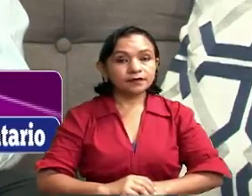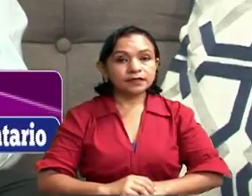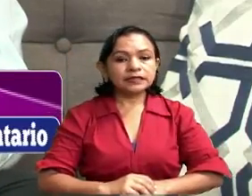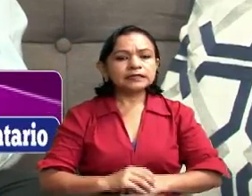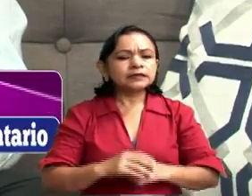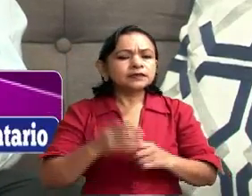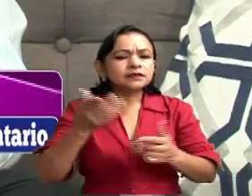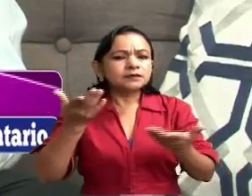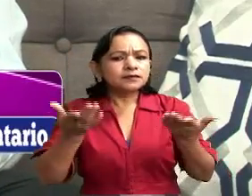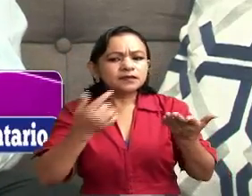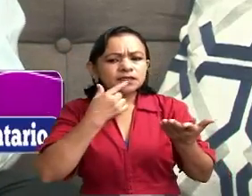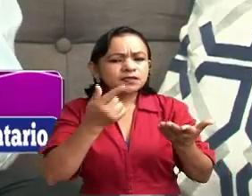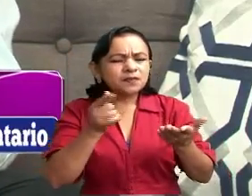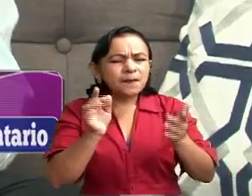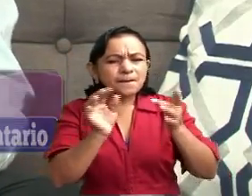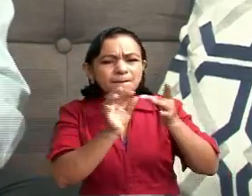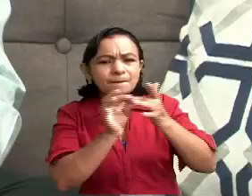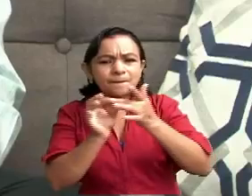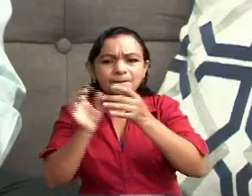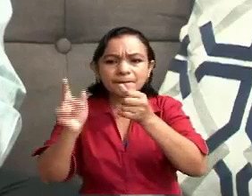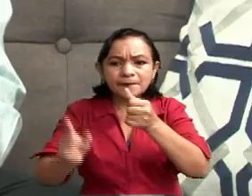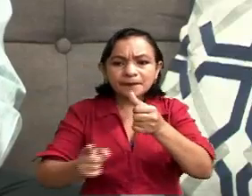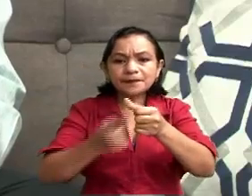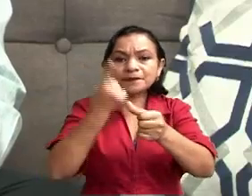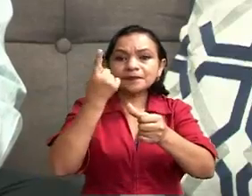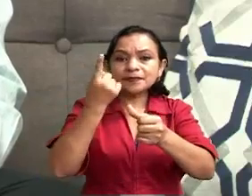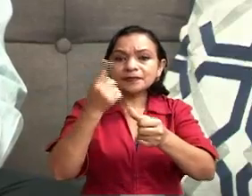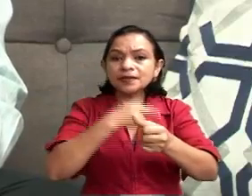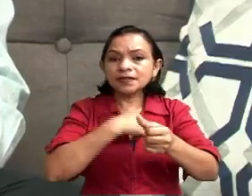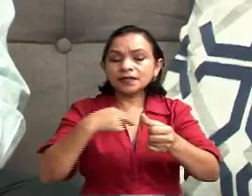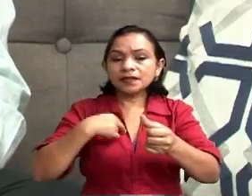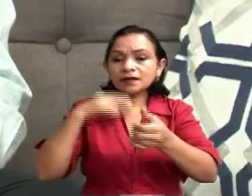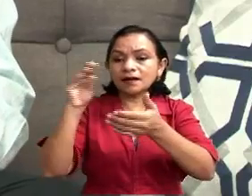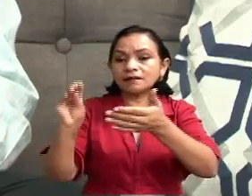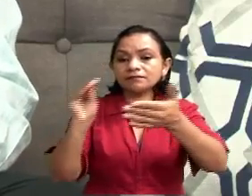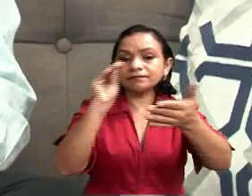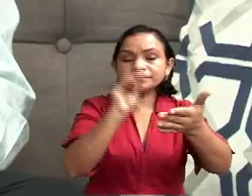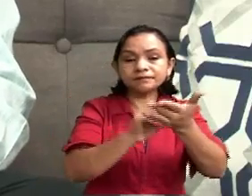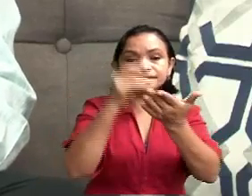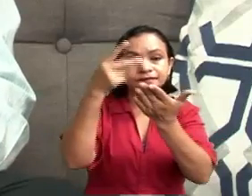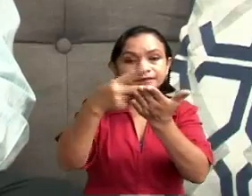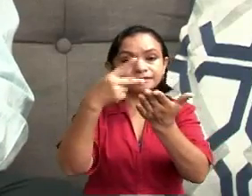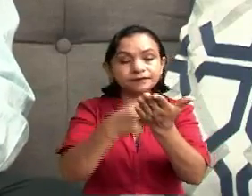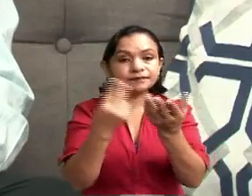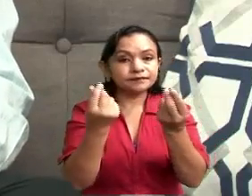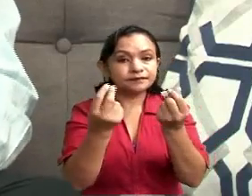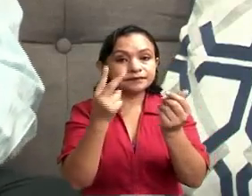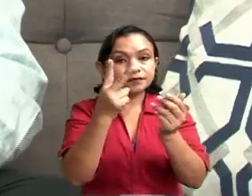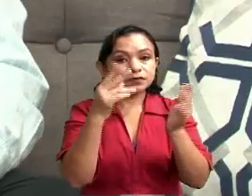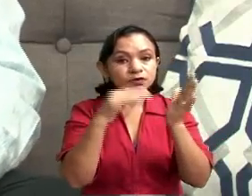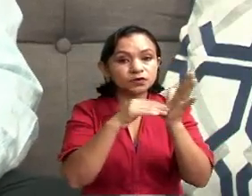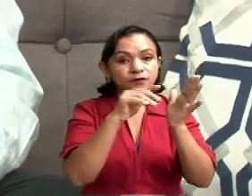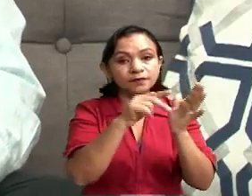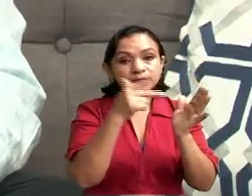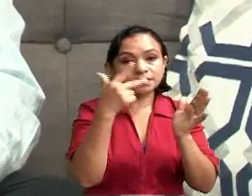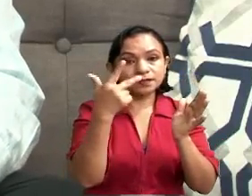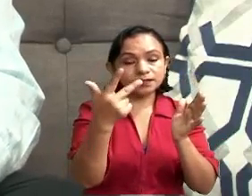priorizar este programa, incorporó en el Presupuesto General de la República